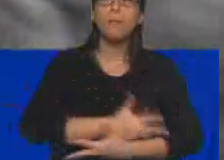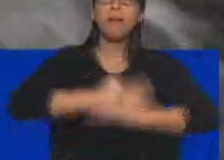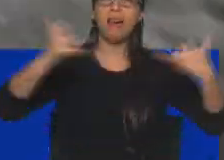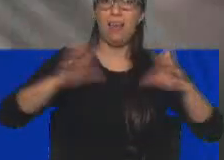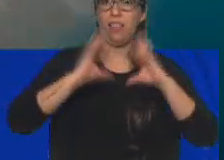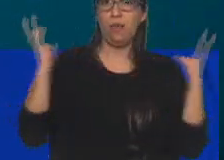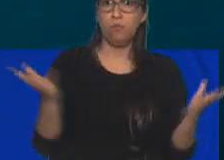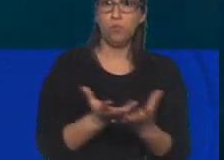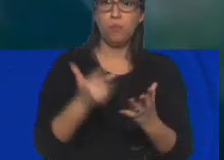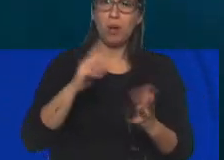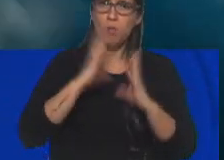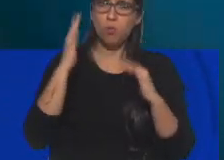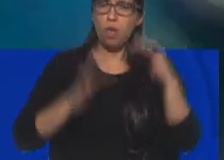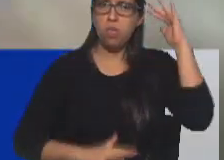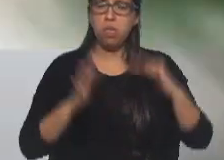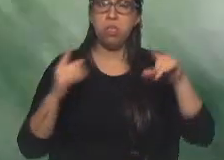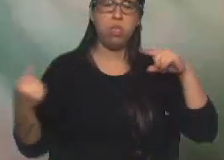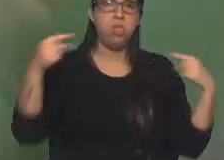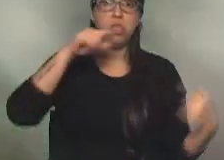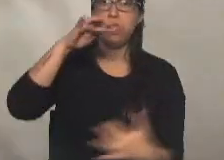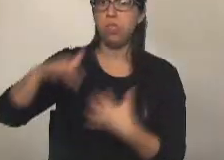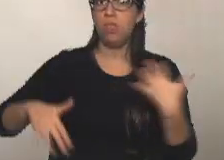un mundo inestable y en crisis permanente.